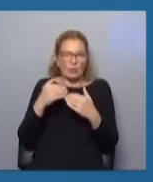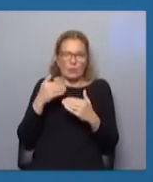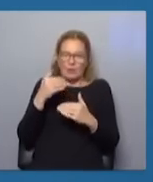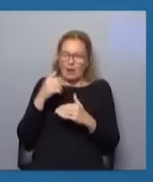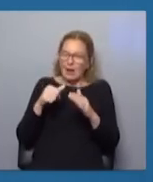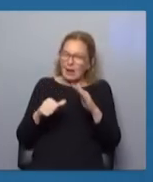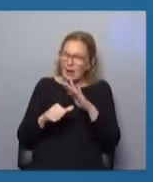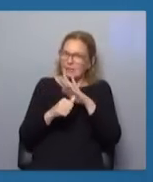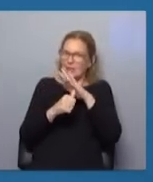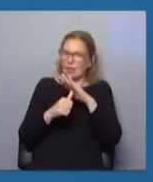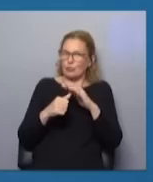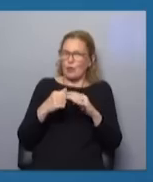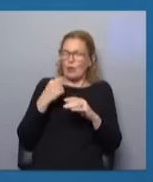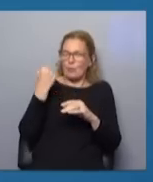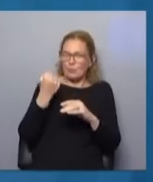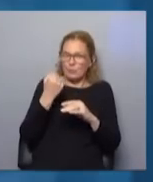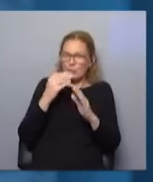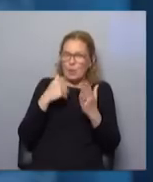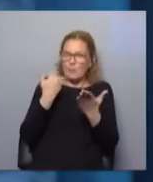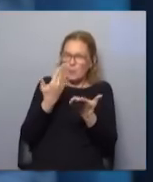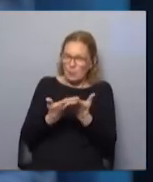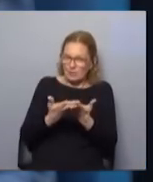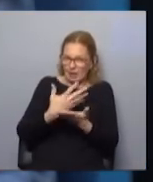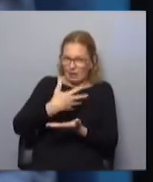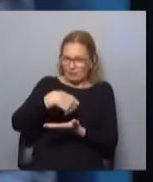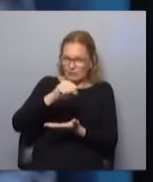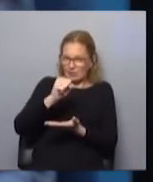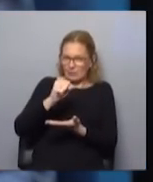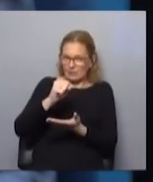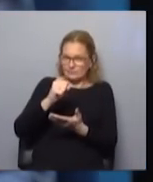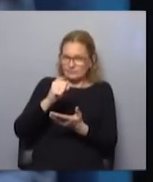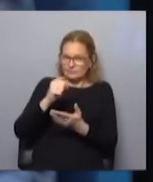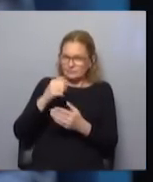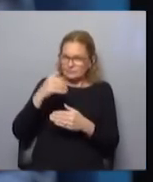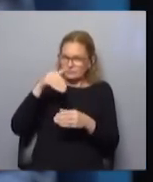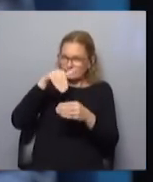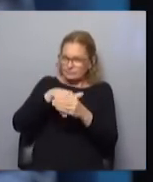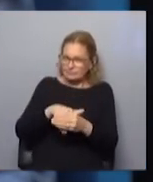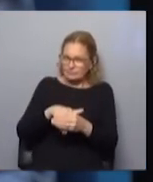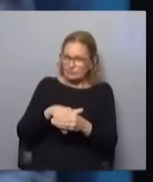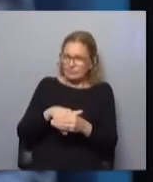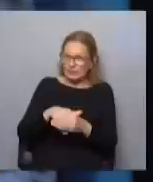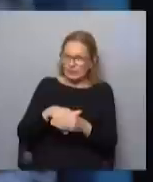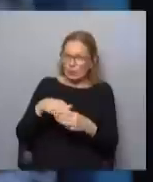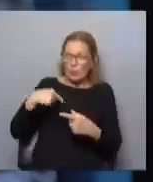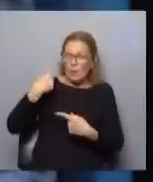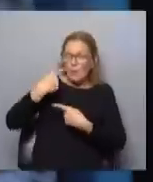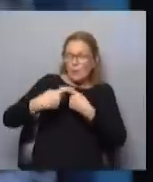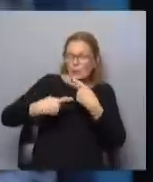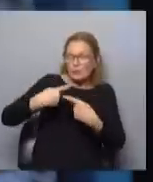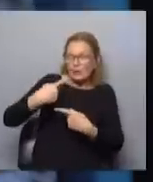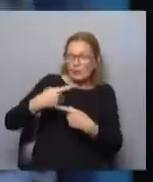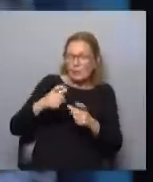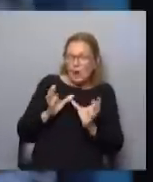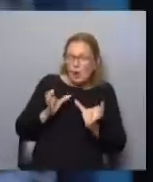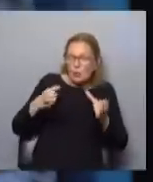candidatura a la construcción de la propuesta que tú lleva a un ciclo electoral es fruto de un proceso que cuanto más